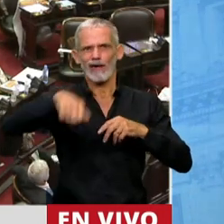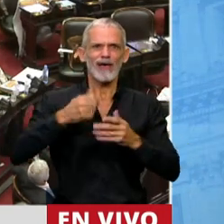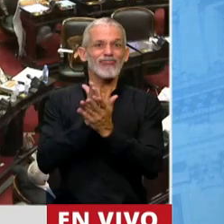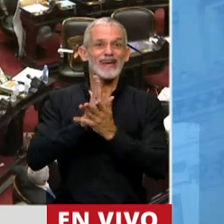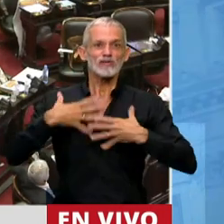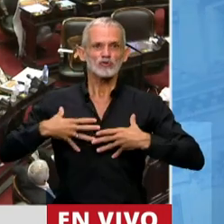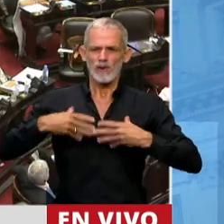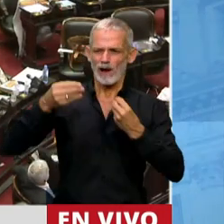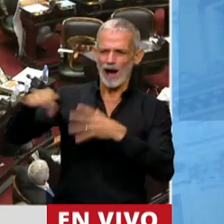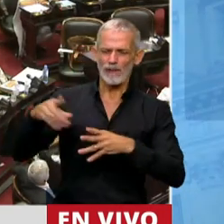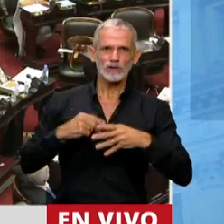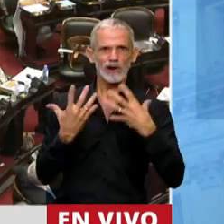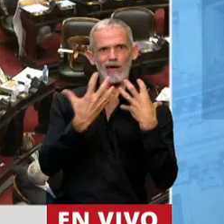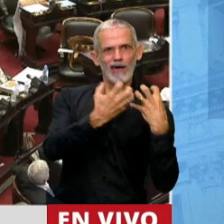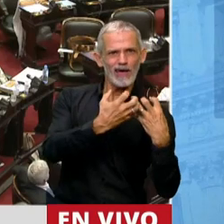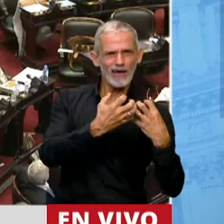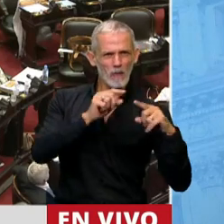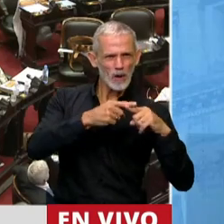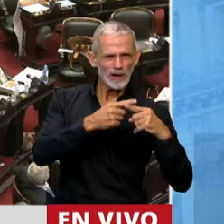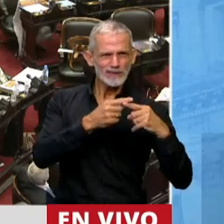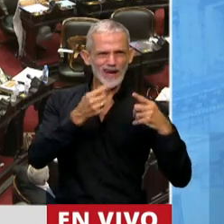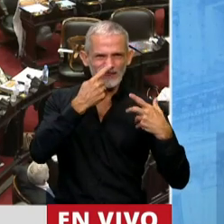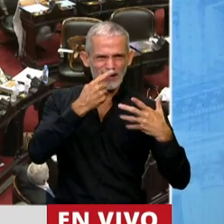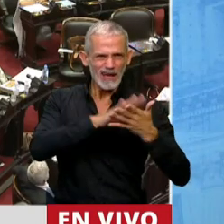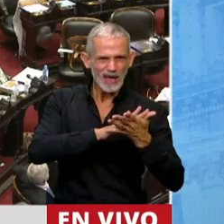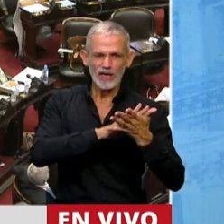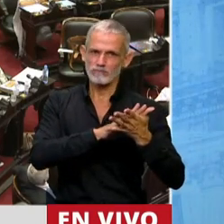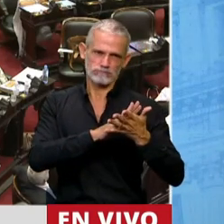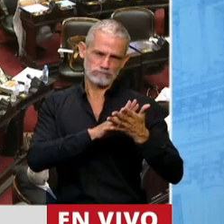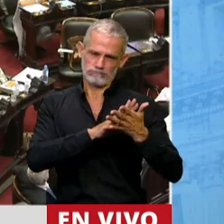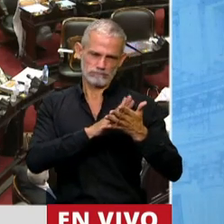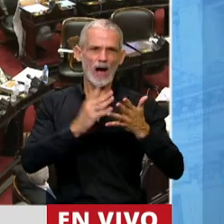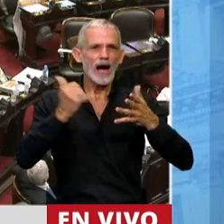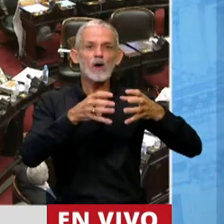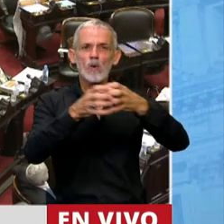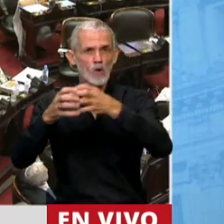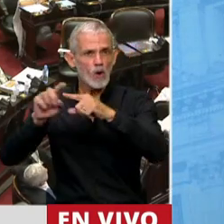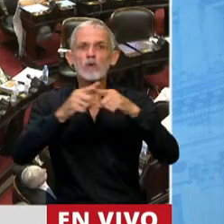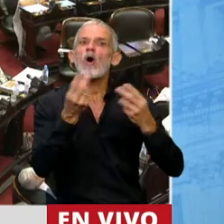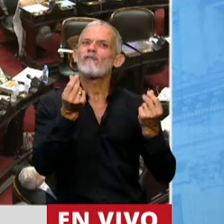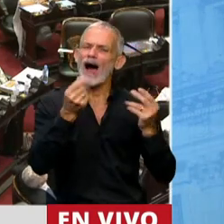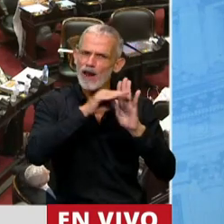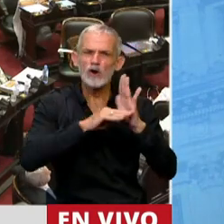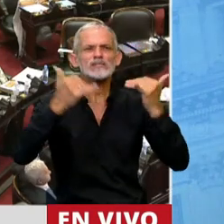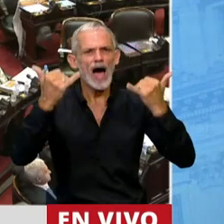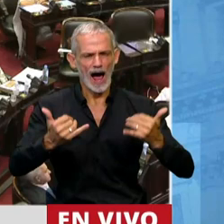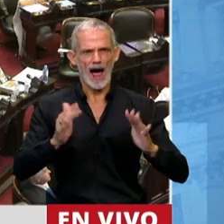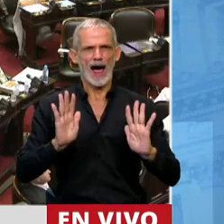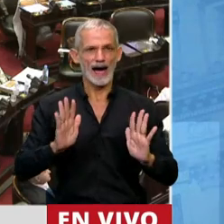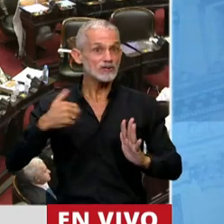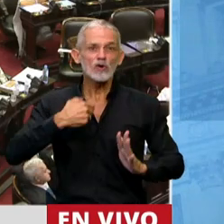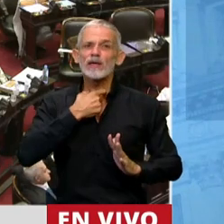humanos no vuelven de eso. Y hay valores. En esta Cámara, en todos los sectores políticos hay valores. Y yo quiero